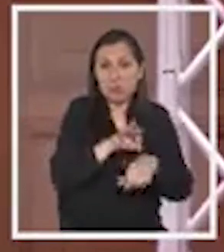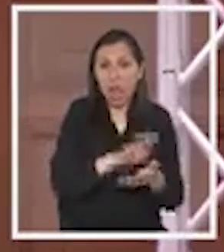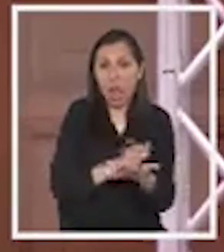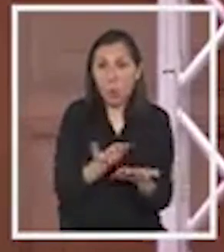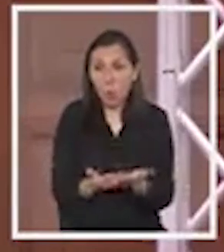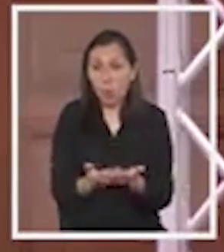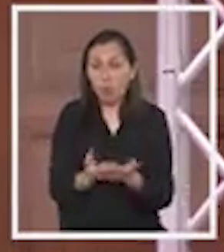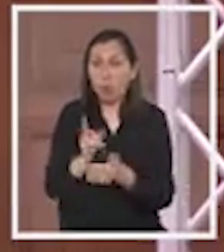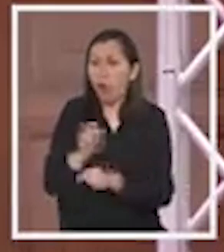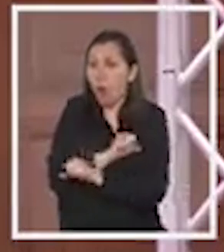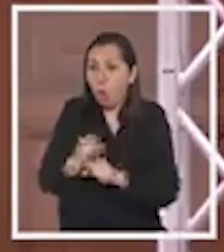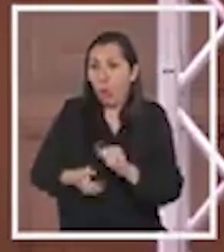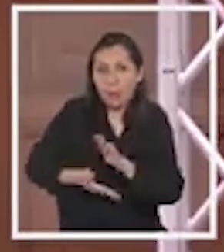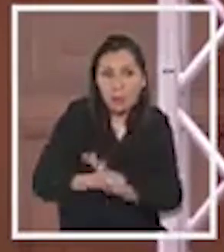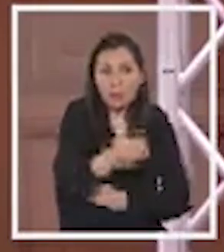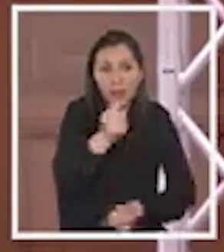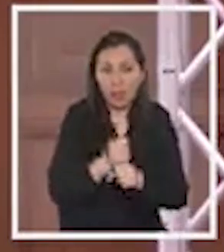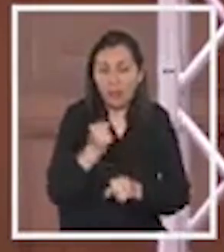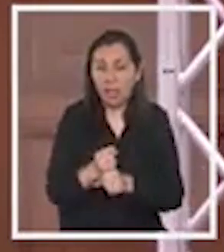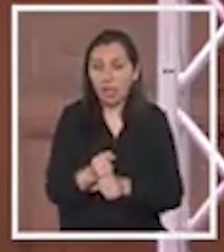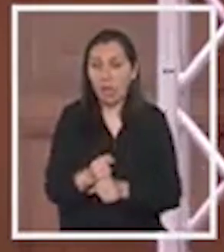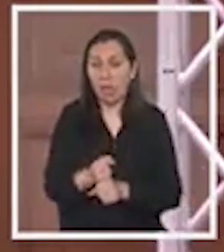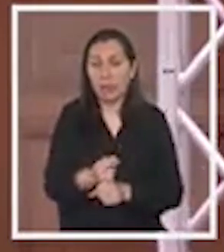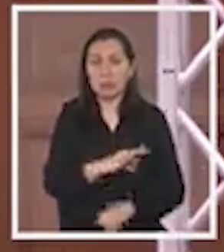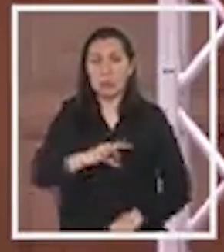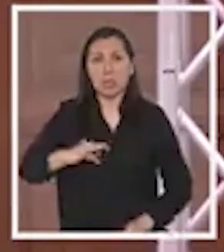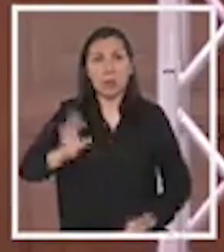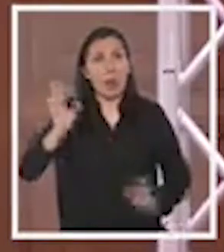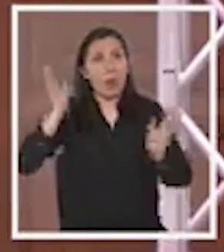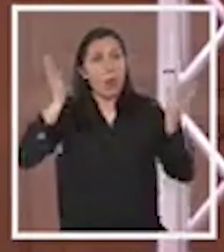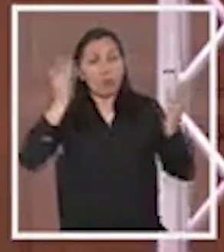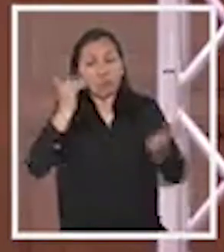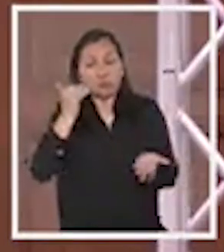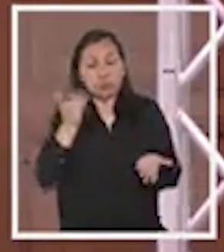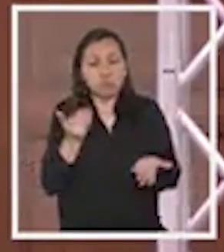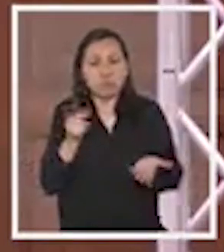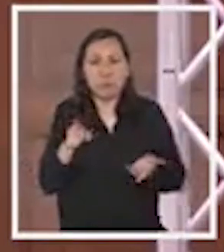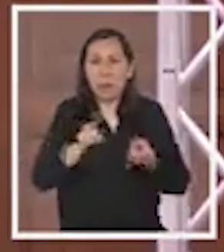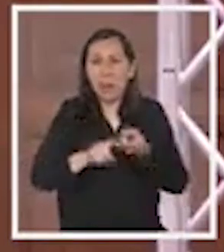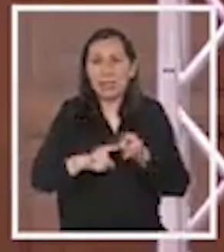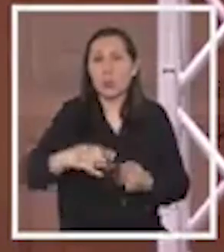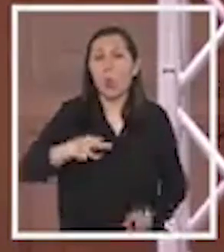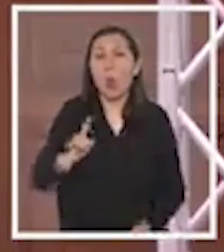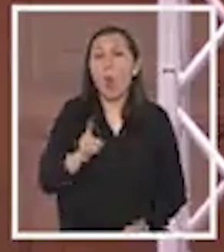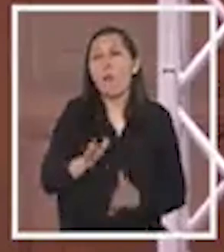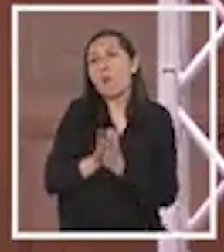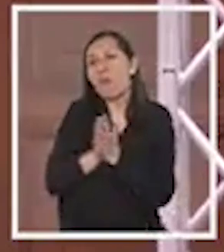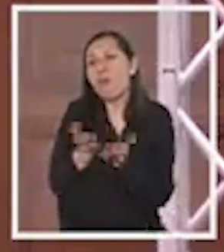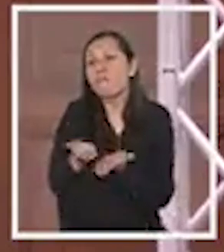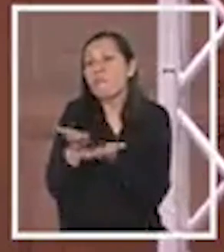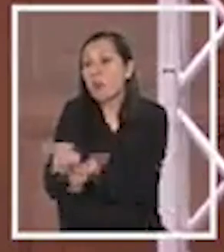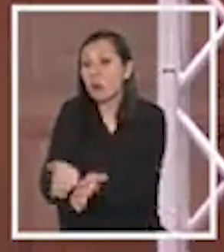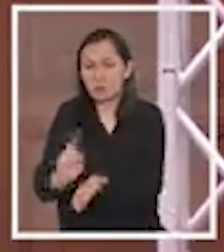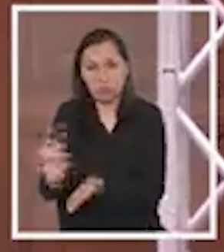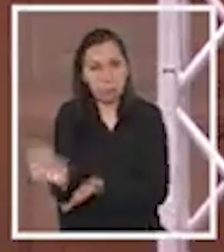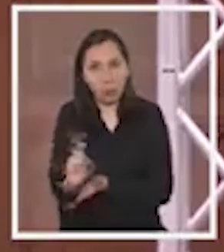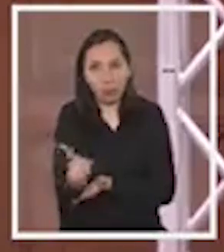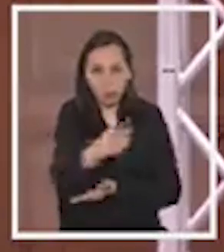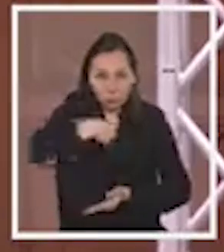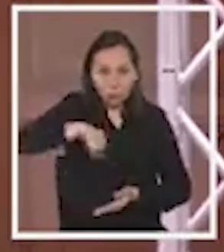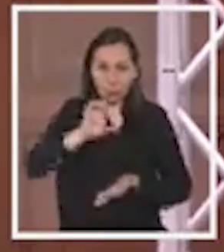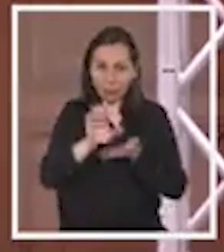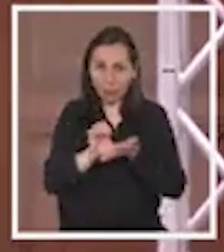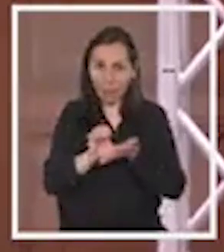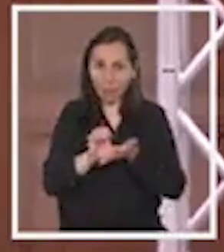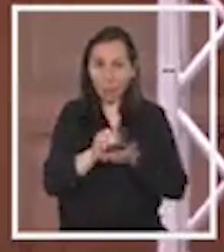estaba impidiendo ir a trabajar. Entonces, la participación ciudadana no es un favor que le hace que le estamos haciendo nosotros